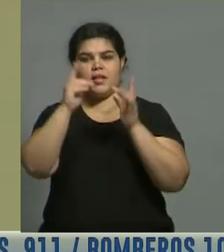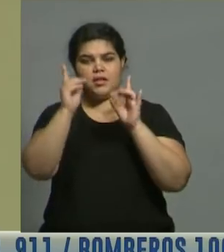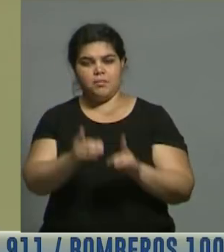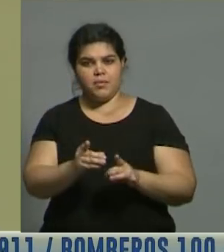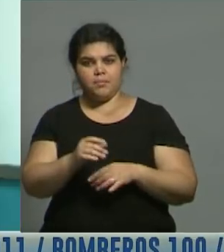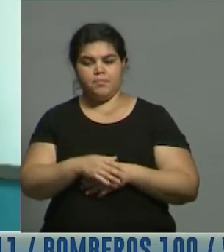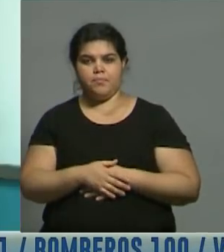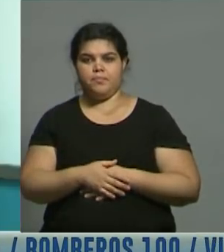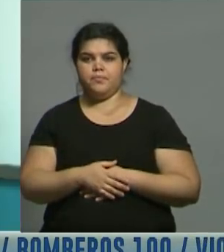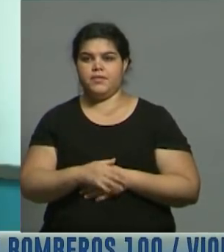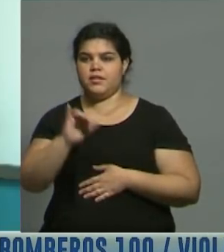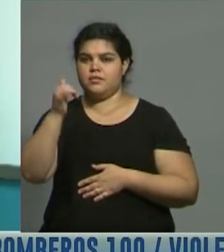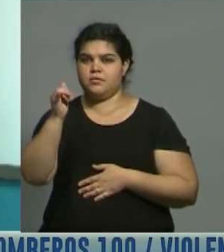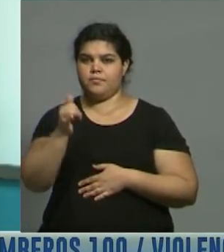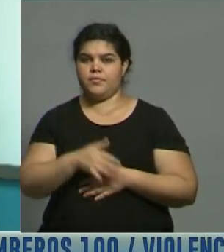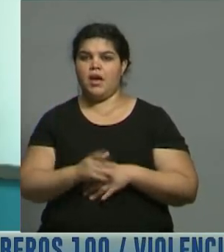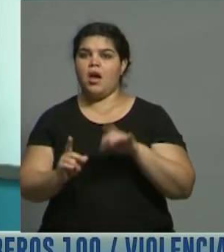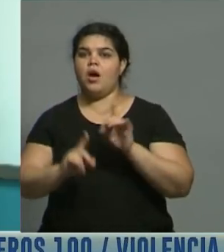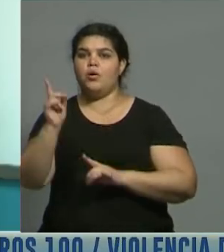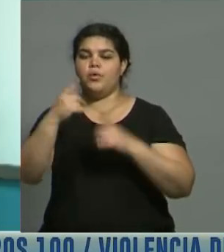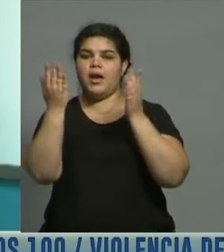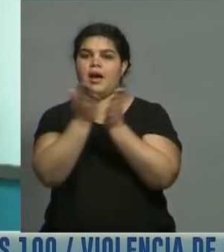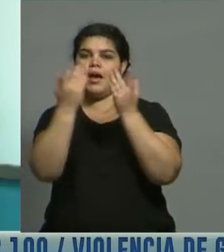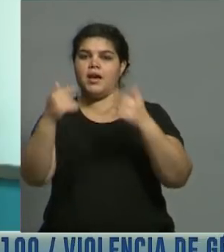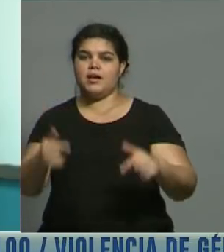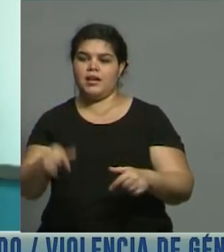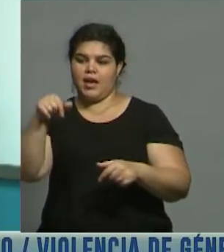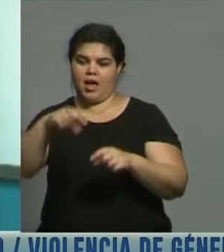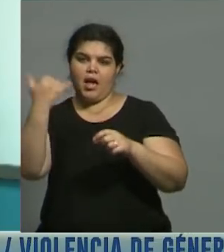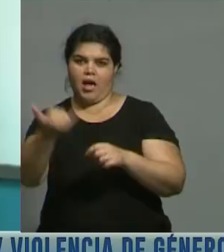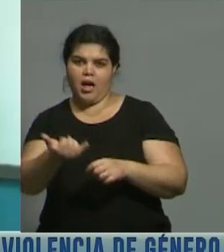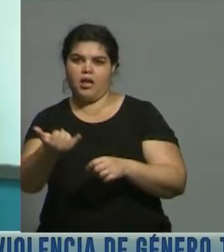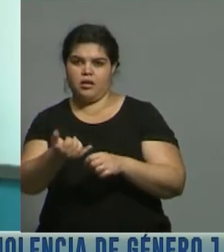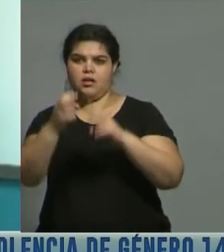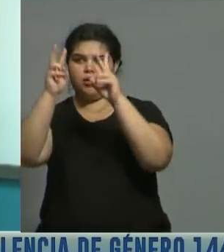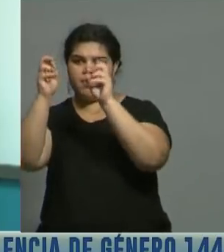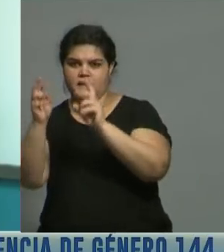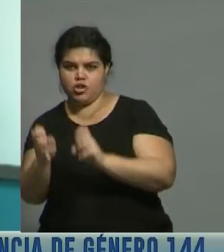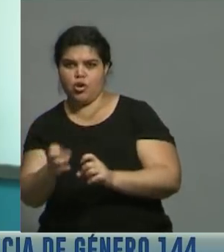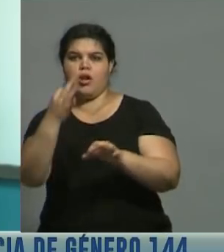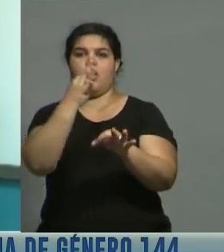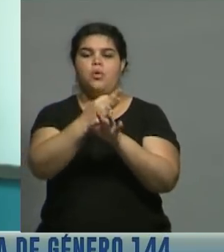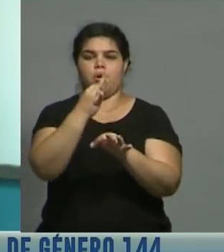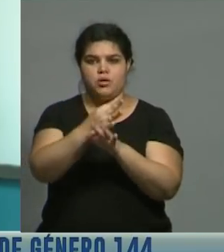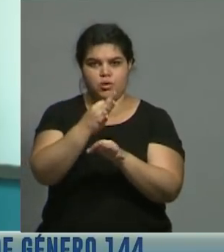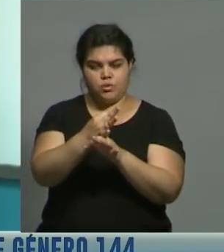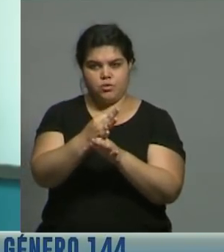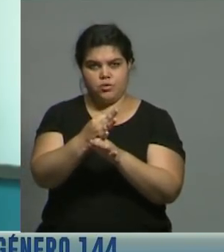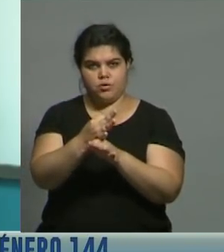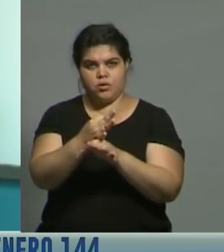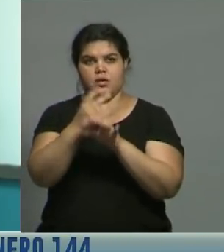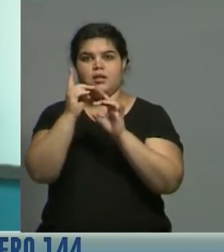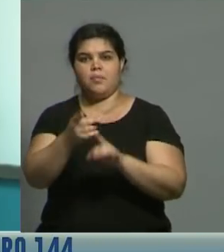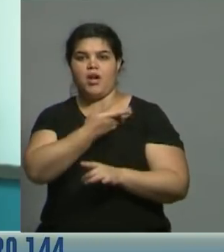esa área. Sí, en la mayoría de las carreras tenemos el área de investigación, el área de educación, evidentemente el